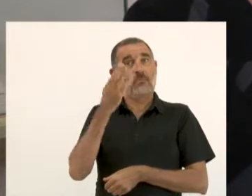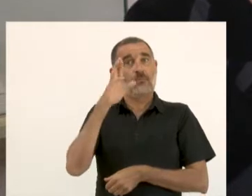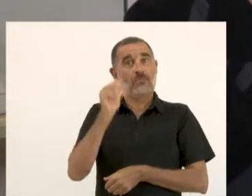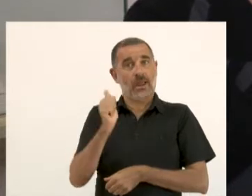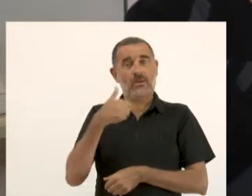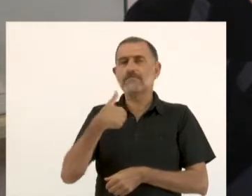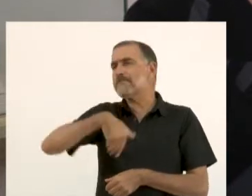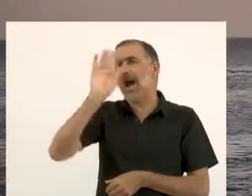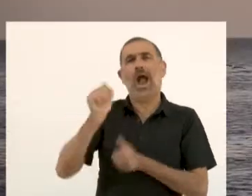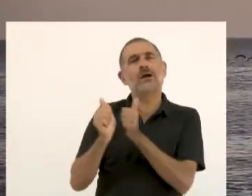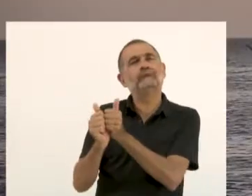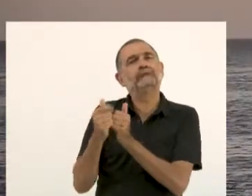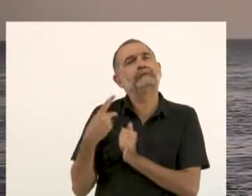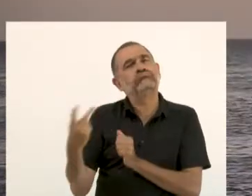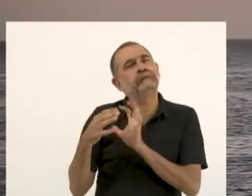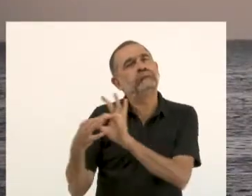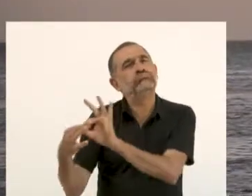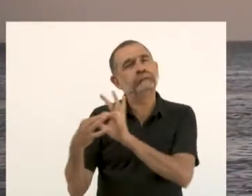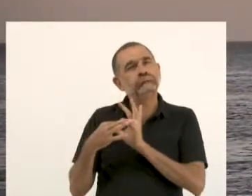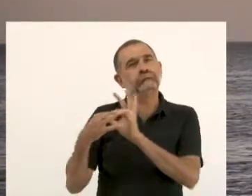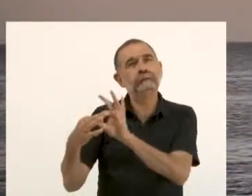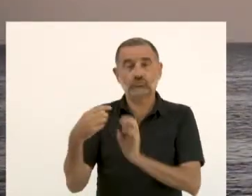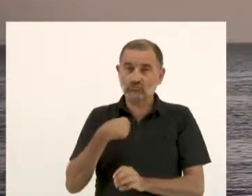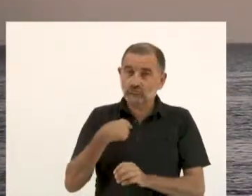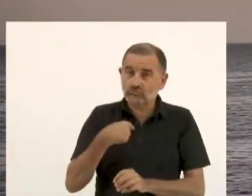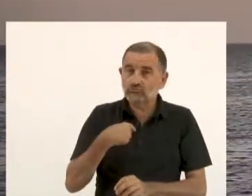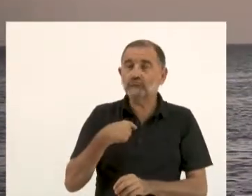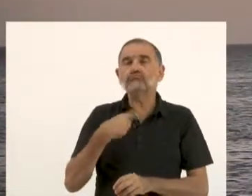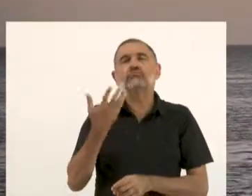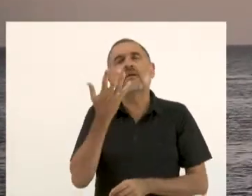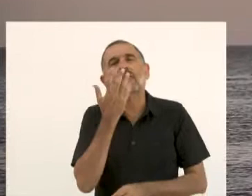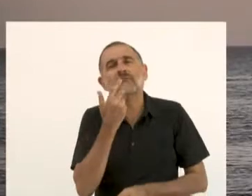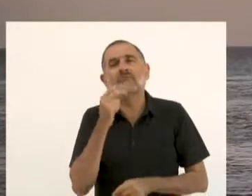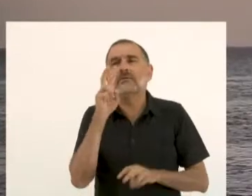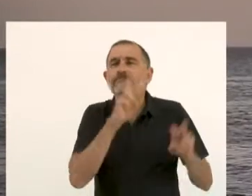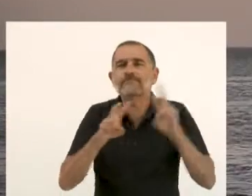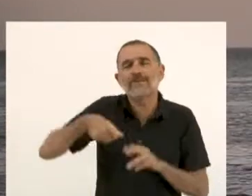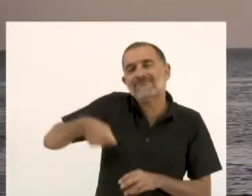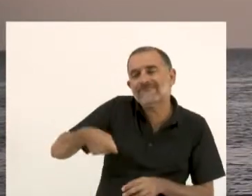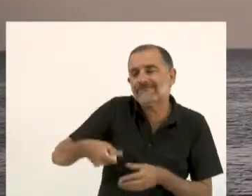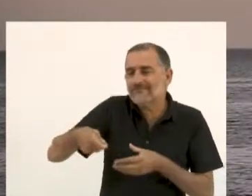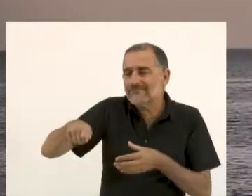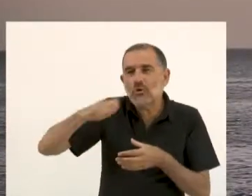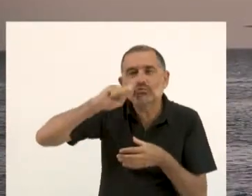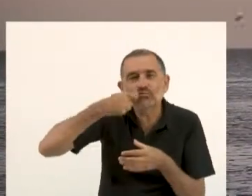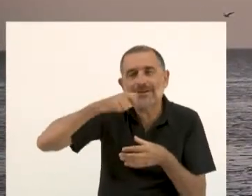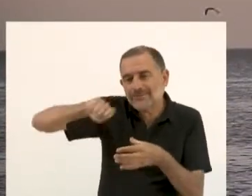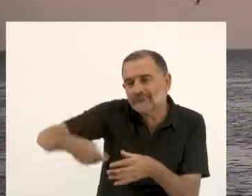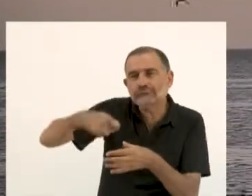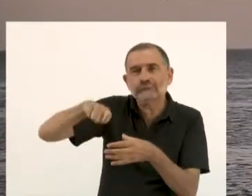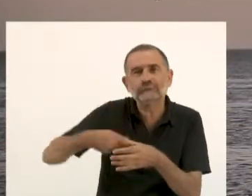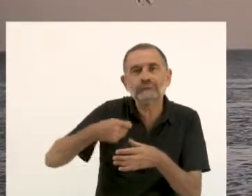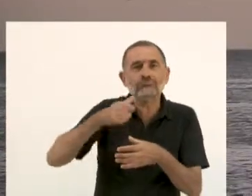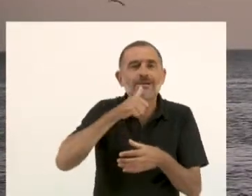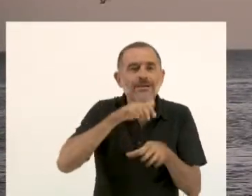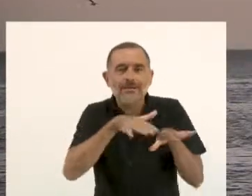con la que mayor, digamos, vínculos tenemos, ¿no? En particular a mí me tocó tomar y hacer muestreos de agua del río y de los arroyos de acá de la